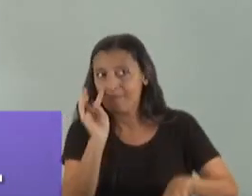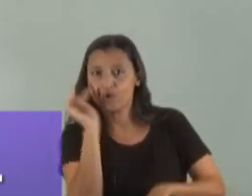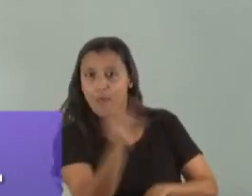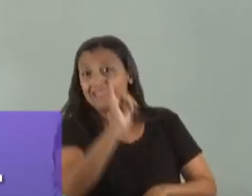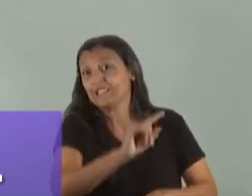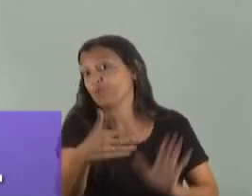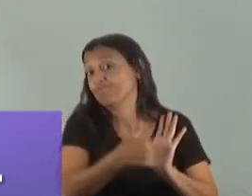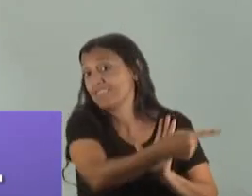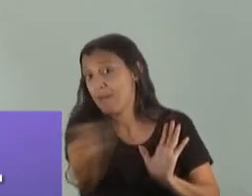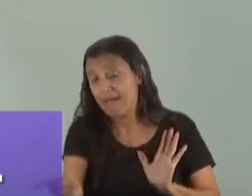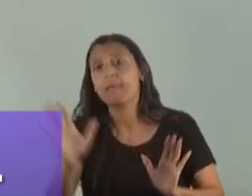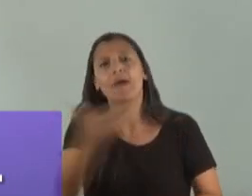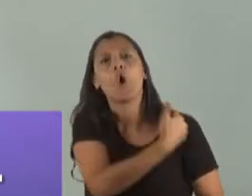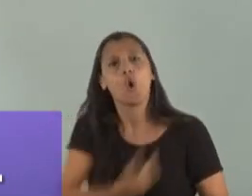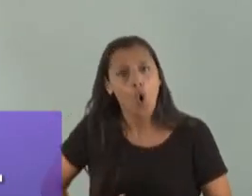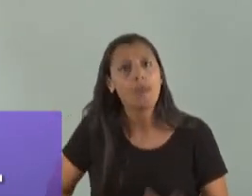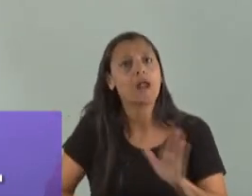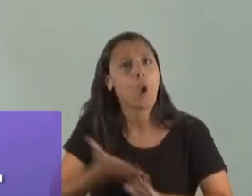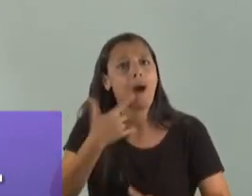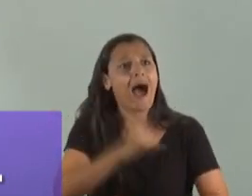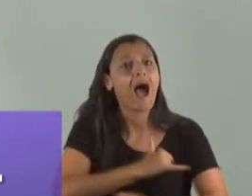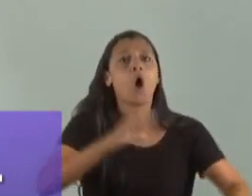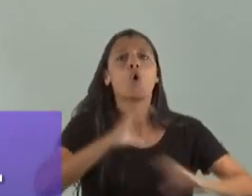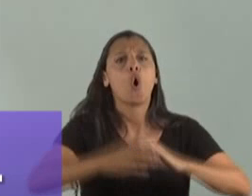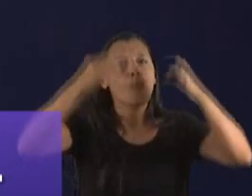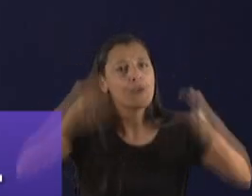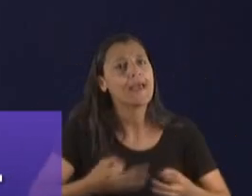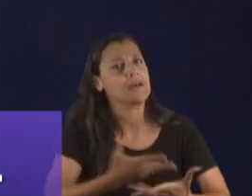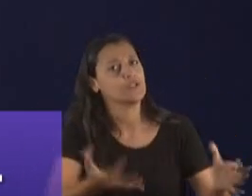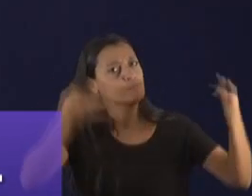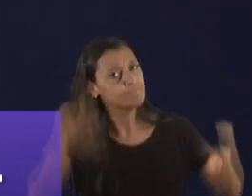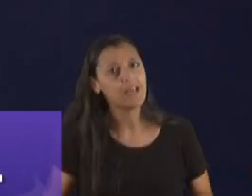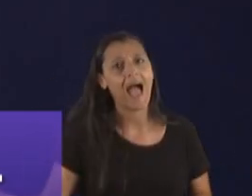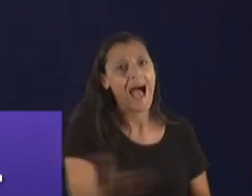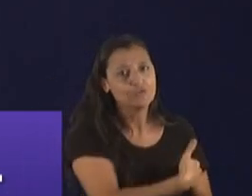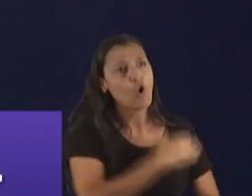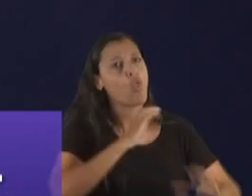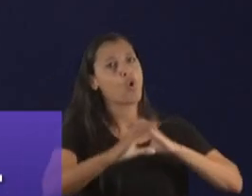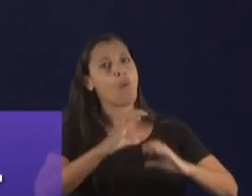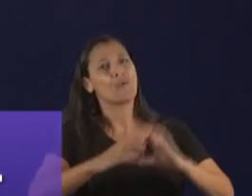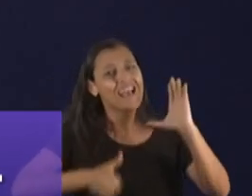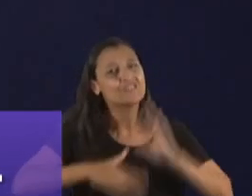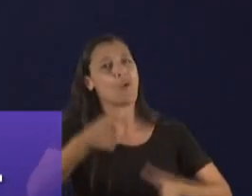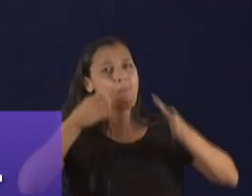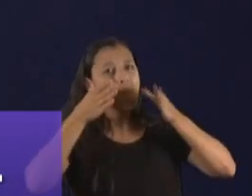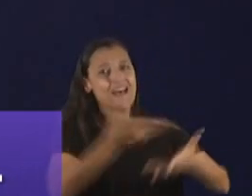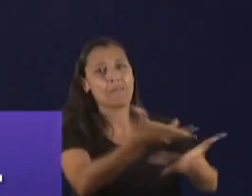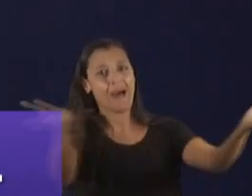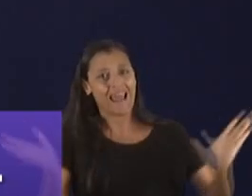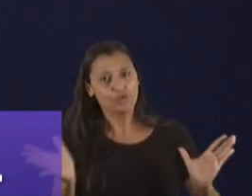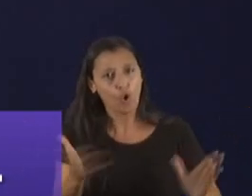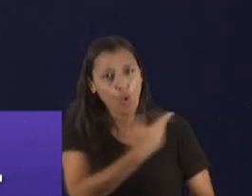manera sí el gobierno va a comunicar de una manera más potente, sí, con campañas de bien público, sí, igualmente en YouTube, o donde sea, no